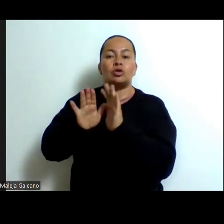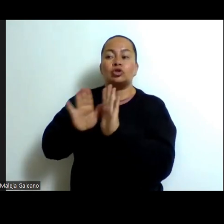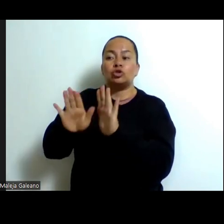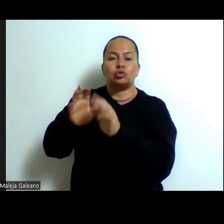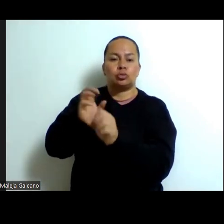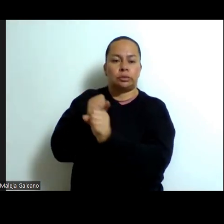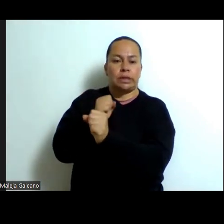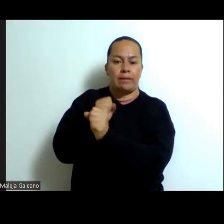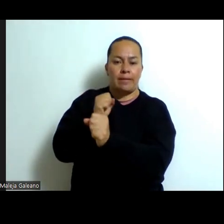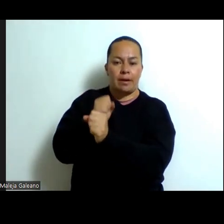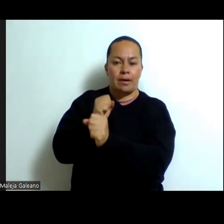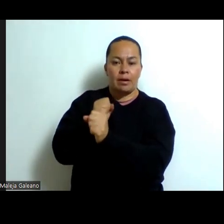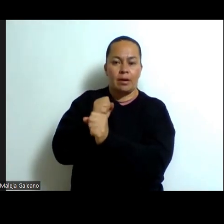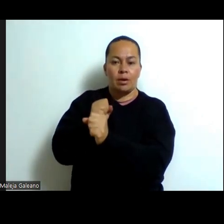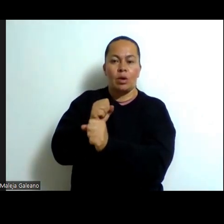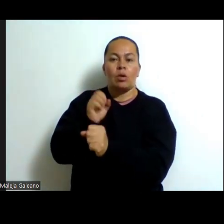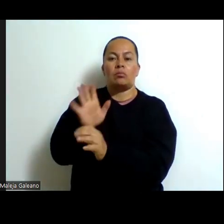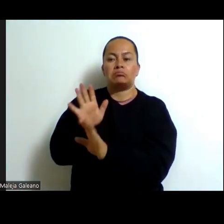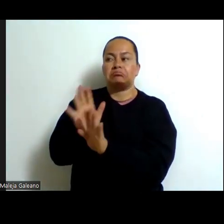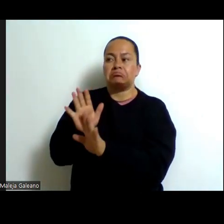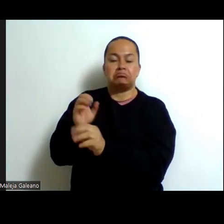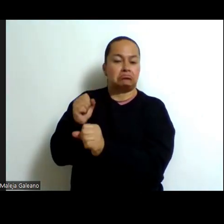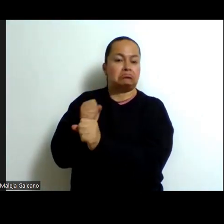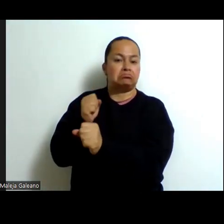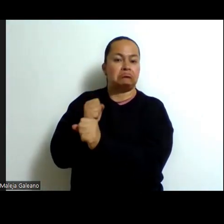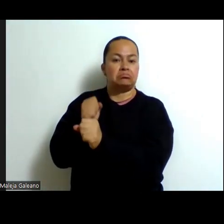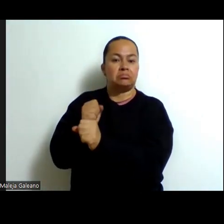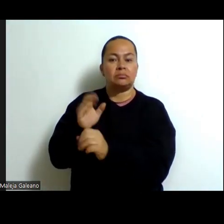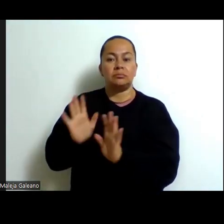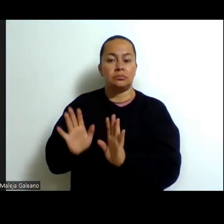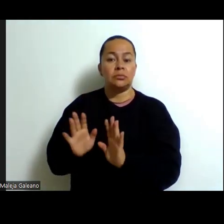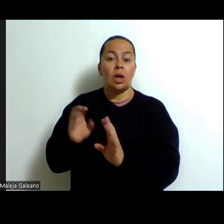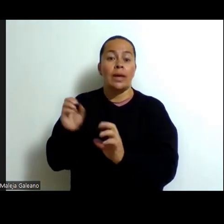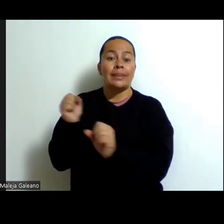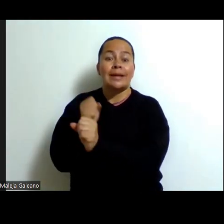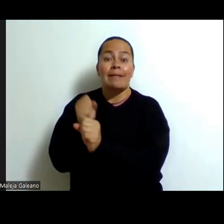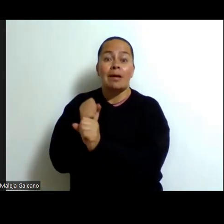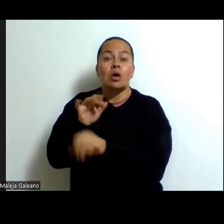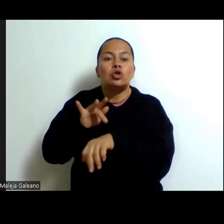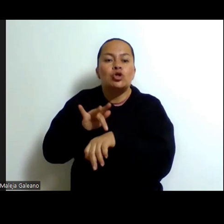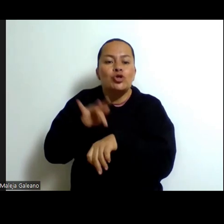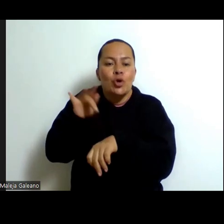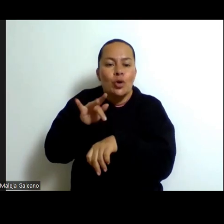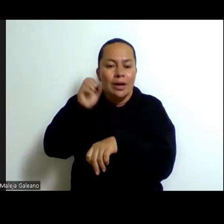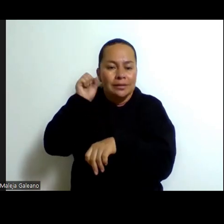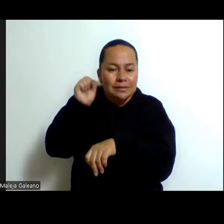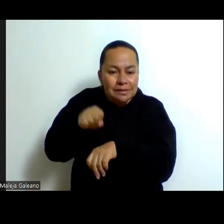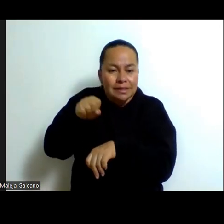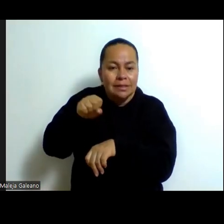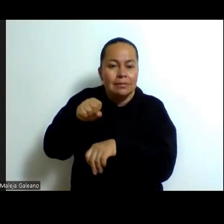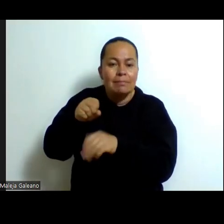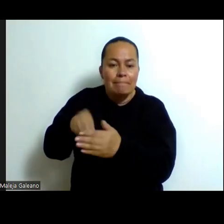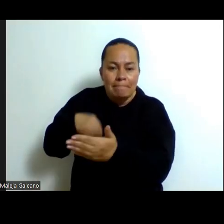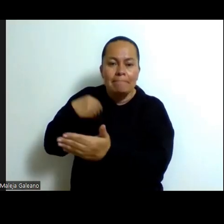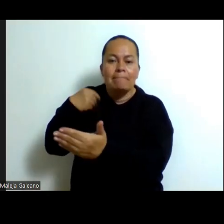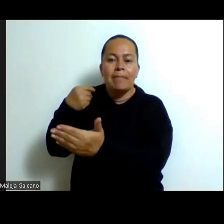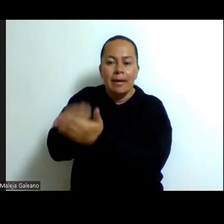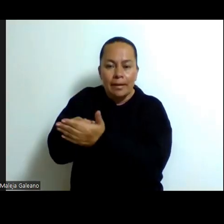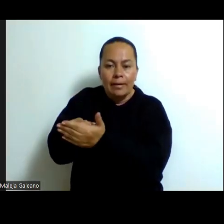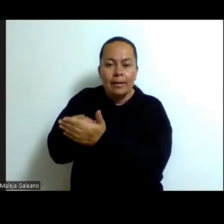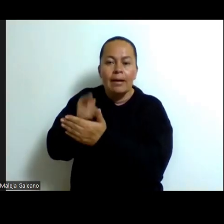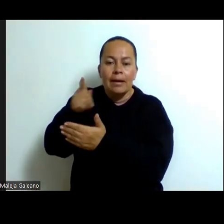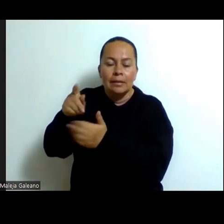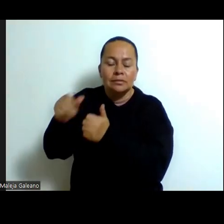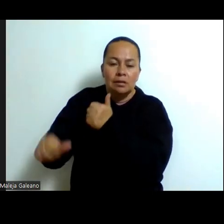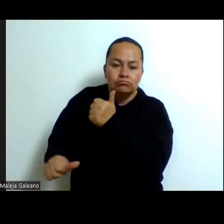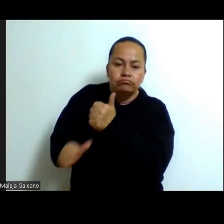eh una labor Sí y una labor que debe ser paga sí Entonces el asistente personal